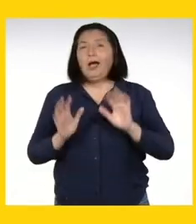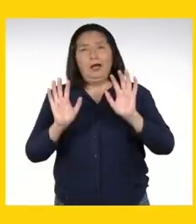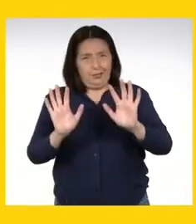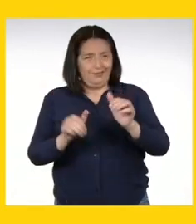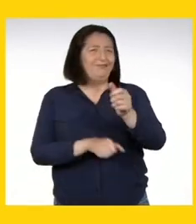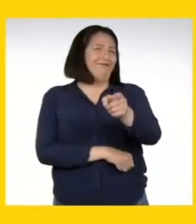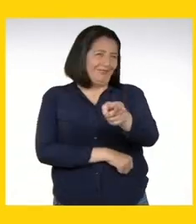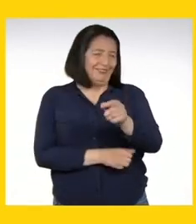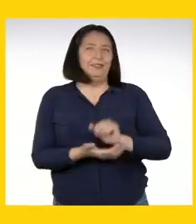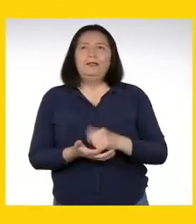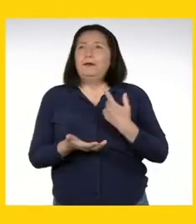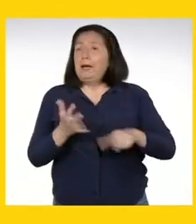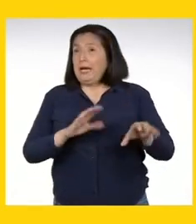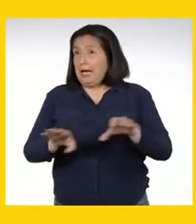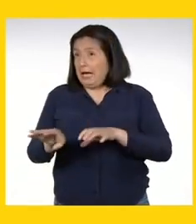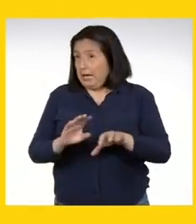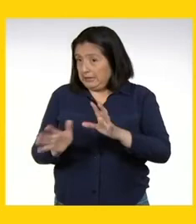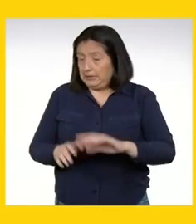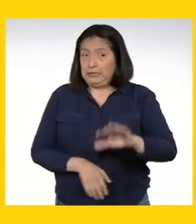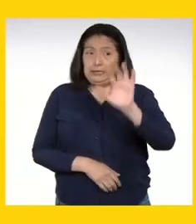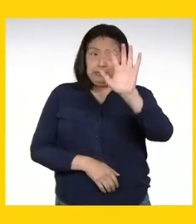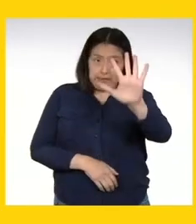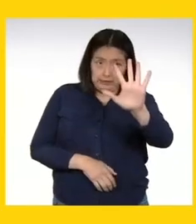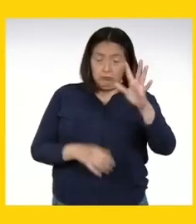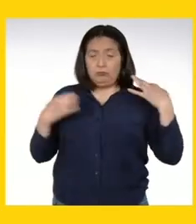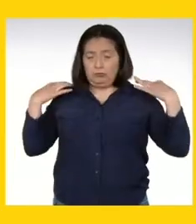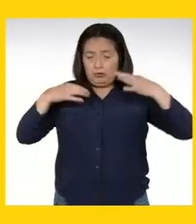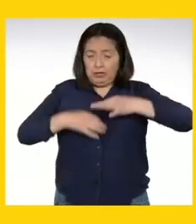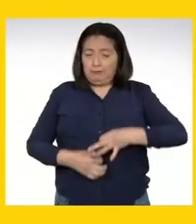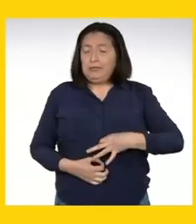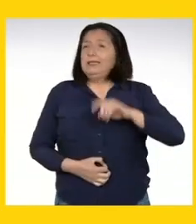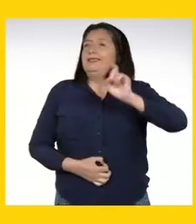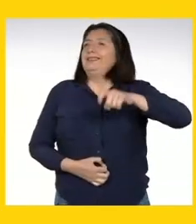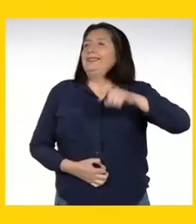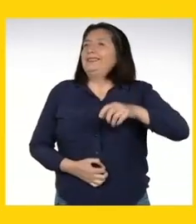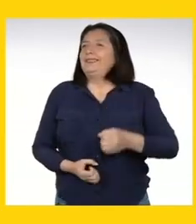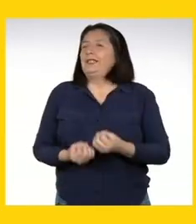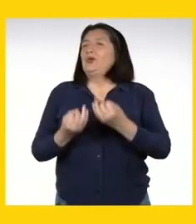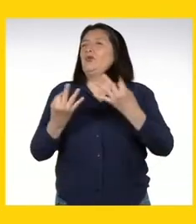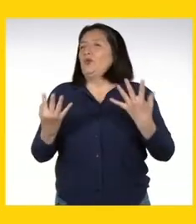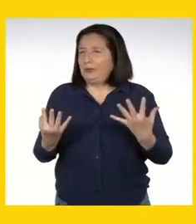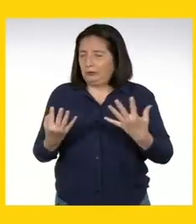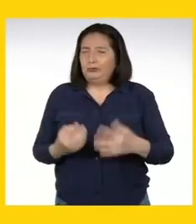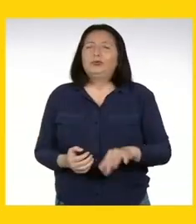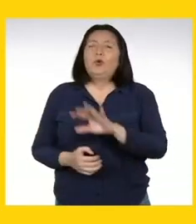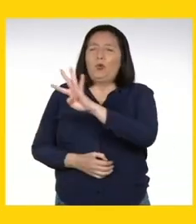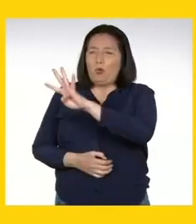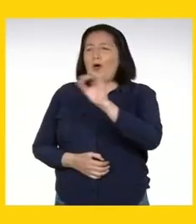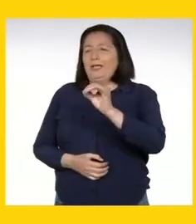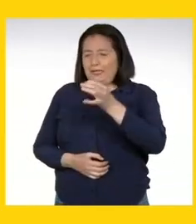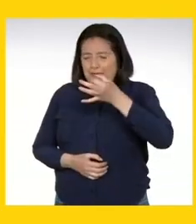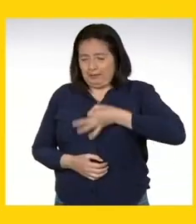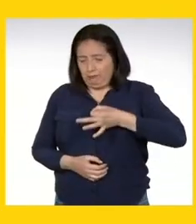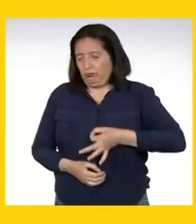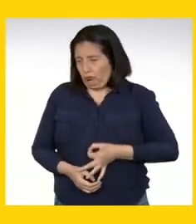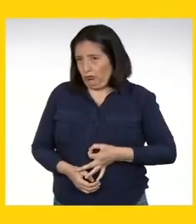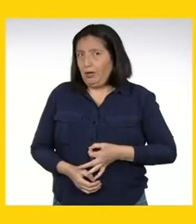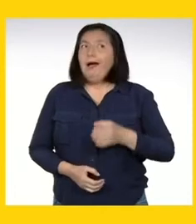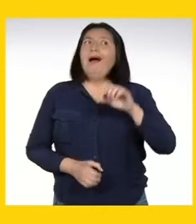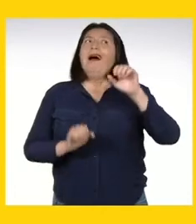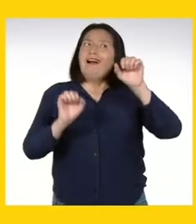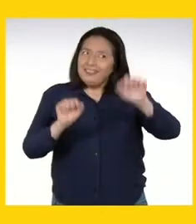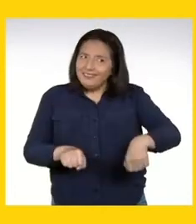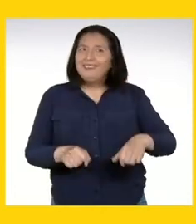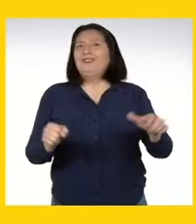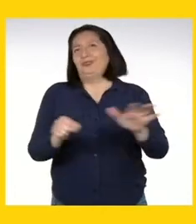Así es, para confeccionar 5 camisas necesitaremos 40 botones. Por lo tanto, sí